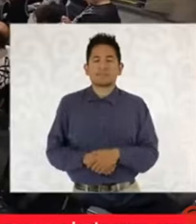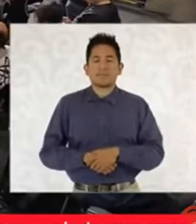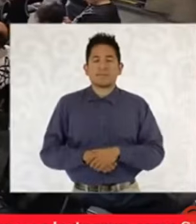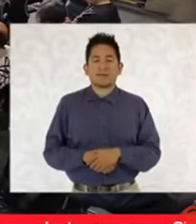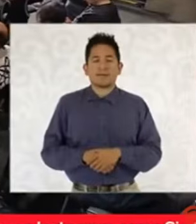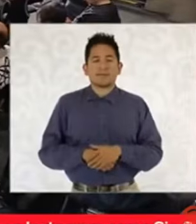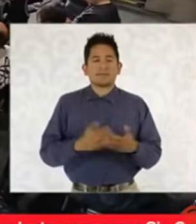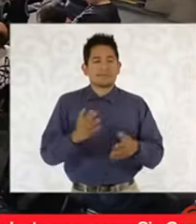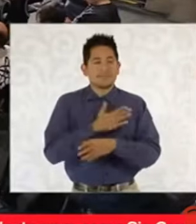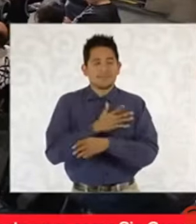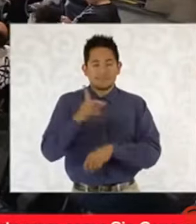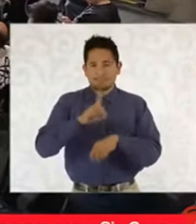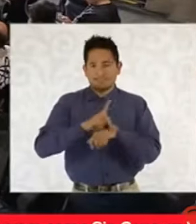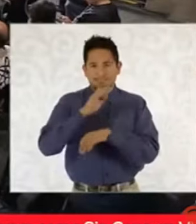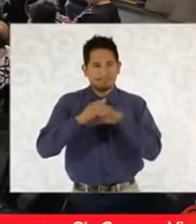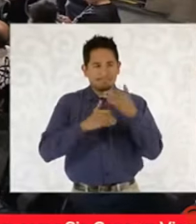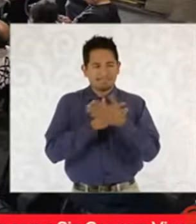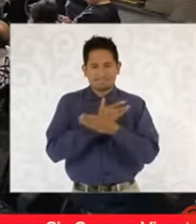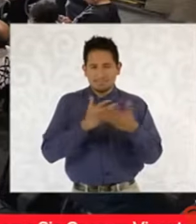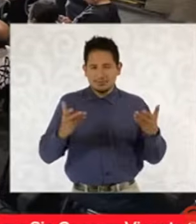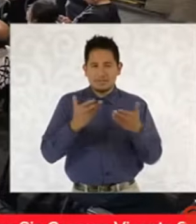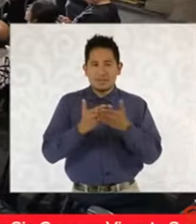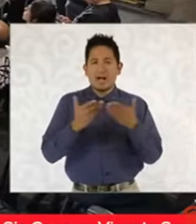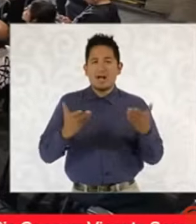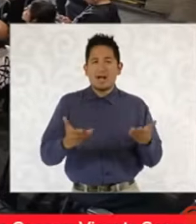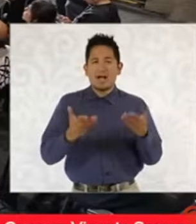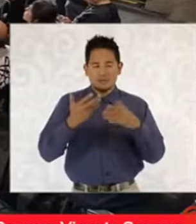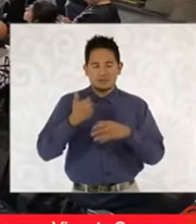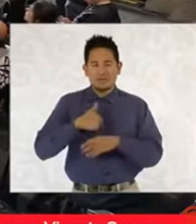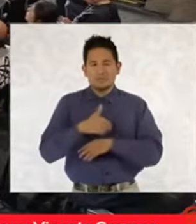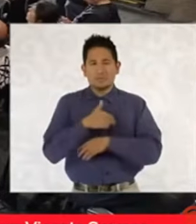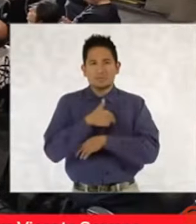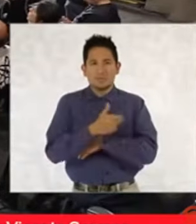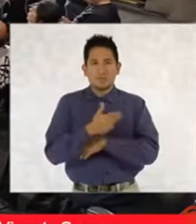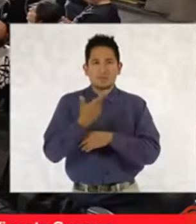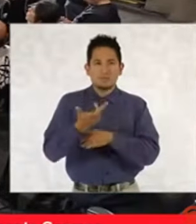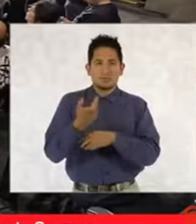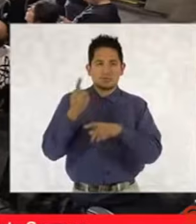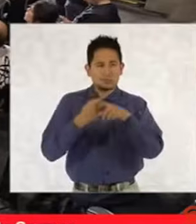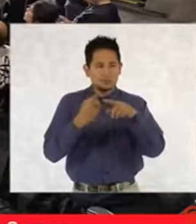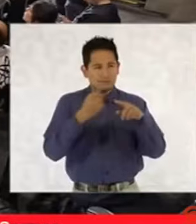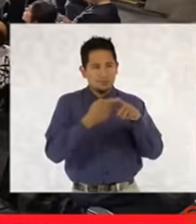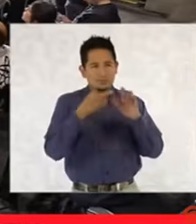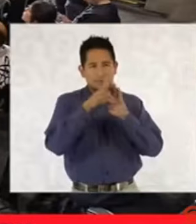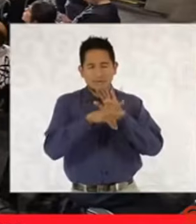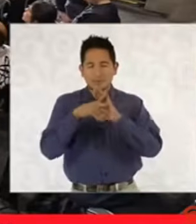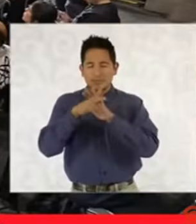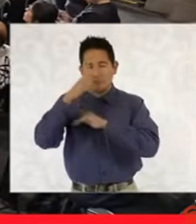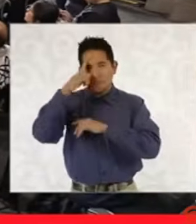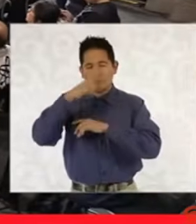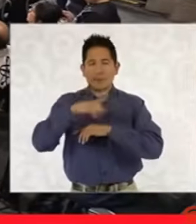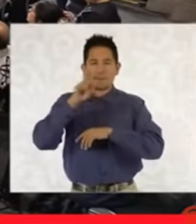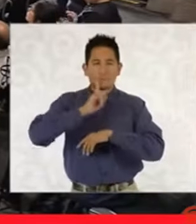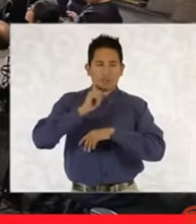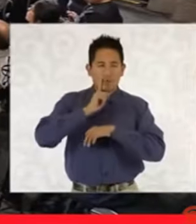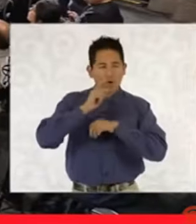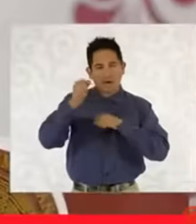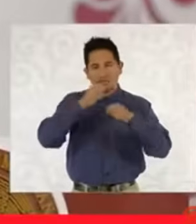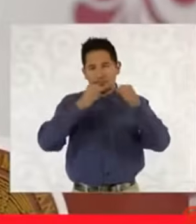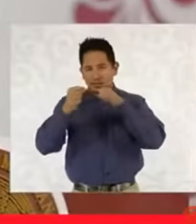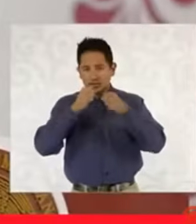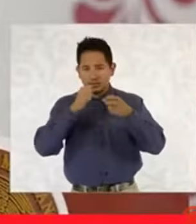Buenos días a todas y a todos. En la sección hemos dedicado cápsulas a mujeres periodistas,